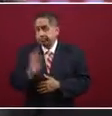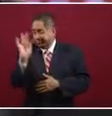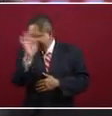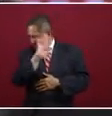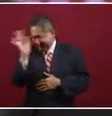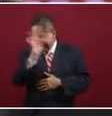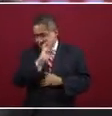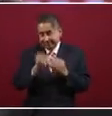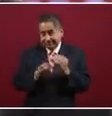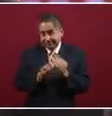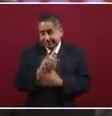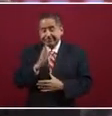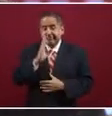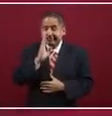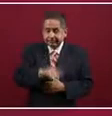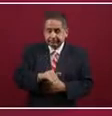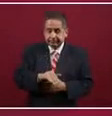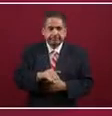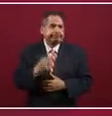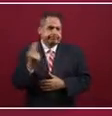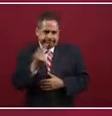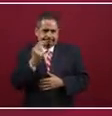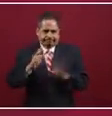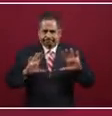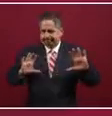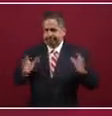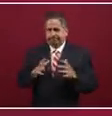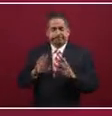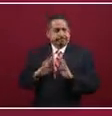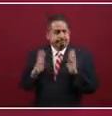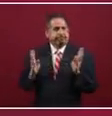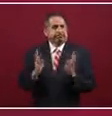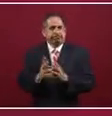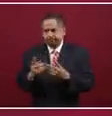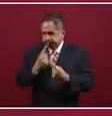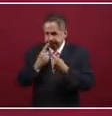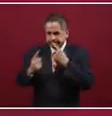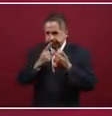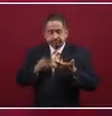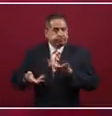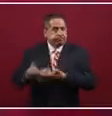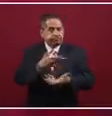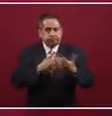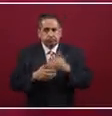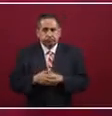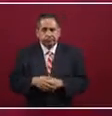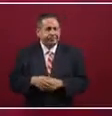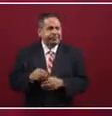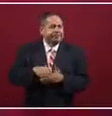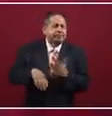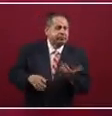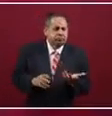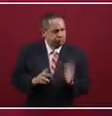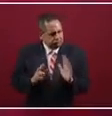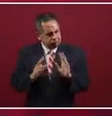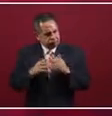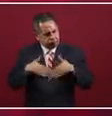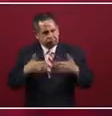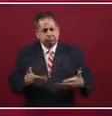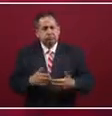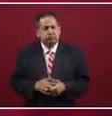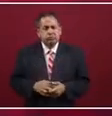tienen, sí vamos a tener que participar en una discusión de ese tipo. No lo estoy ocultando. ¿Qué implicaría eso y por qué dice